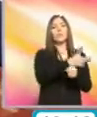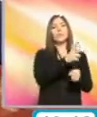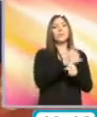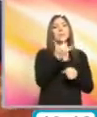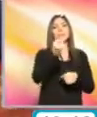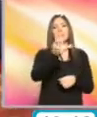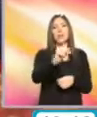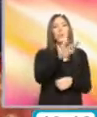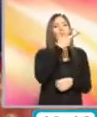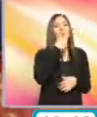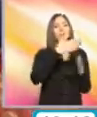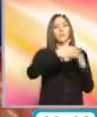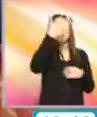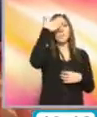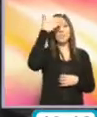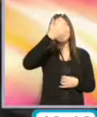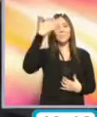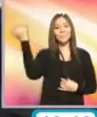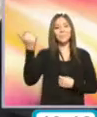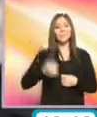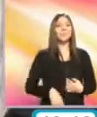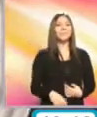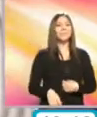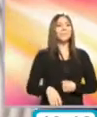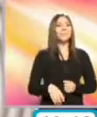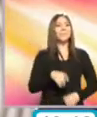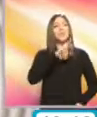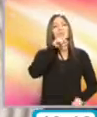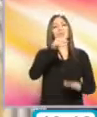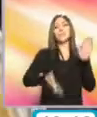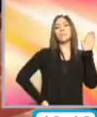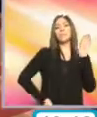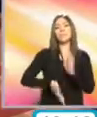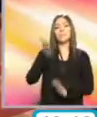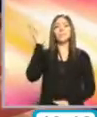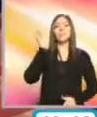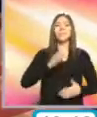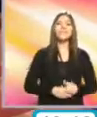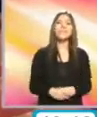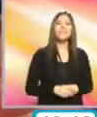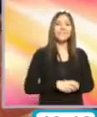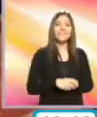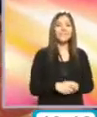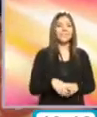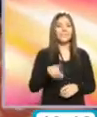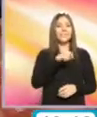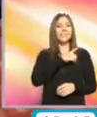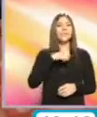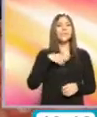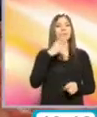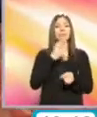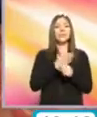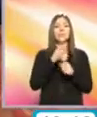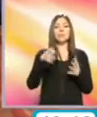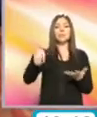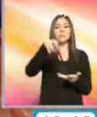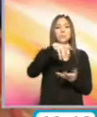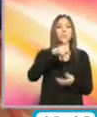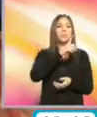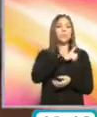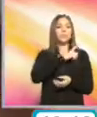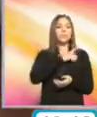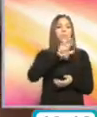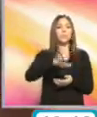a Ok. La cebolla o el mango. Pues me voy. Ah, sí. No, no. Hay que dejar todo. Y nada más, compañeros. Ya nada